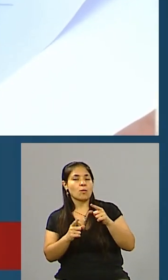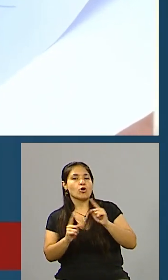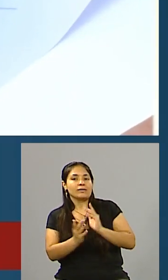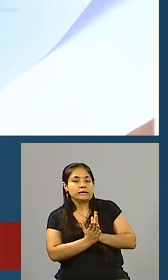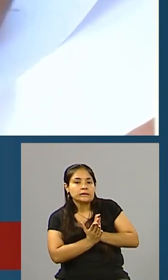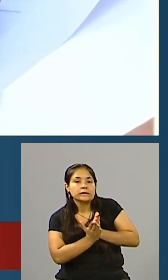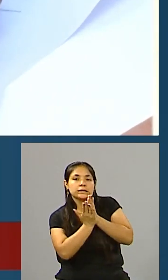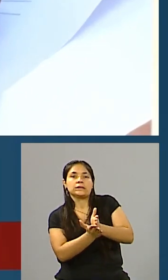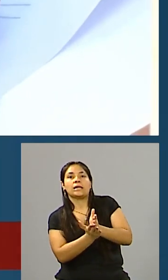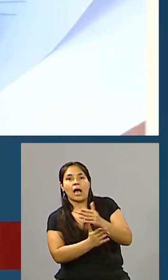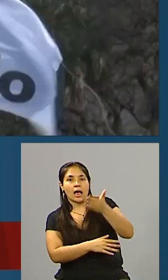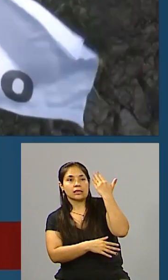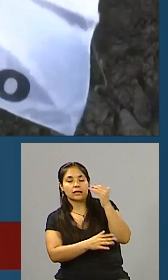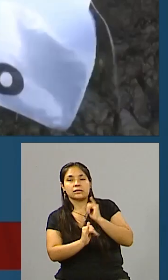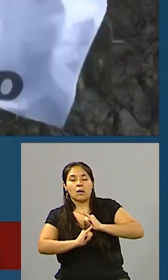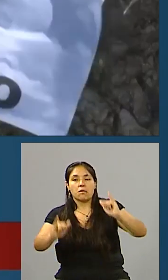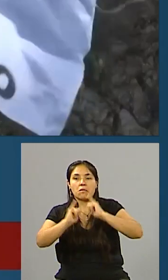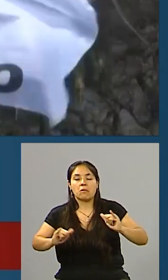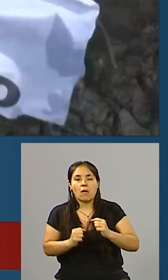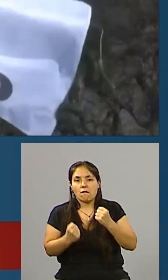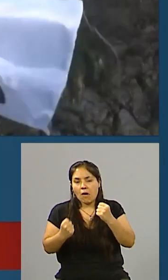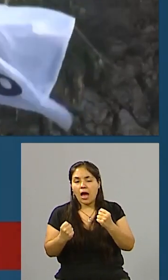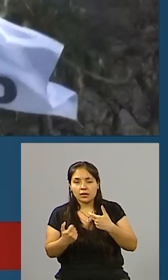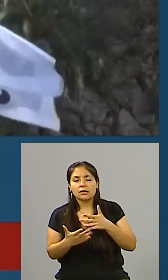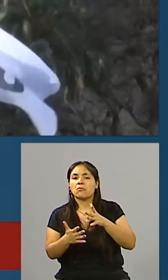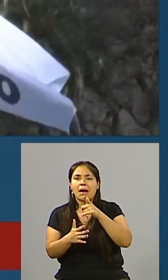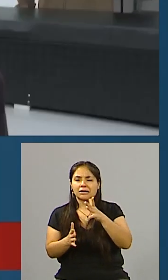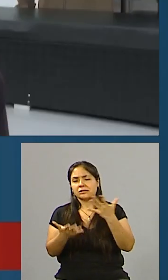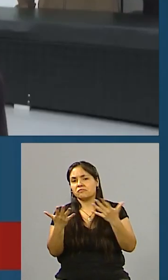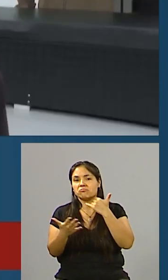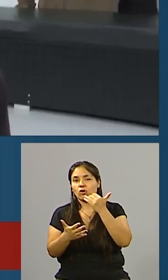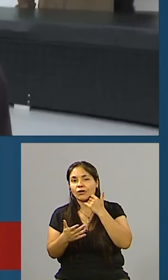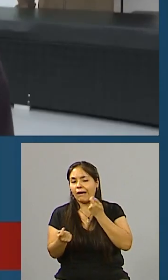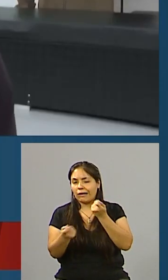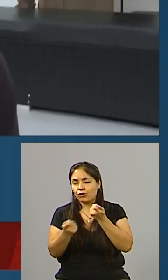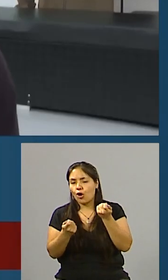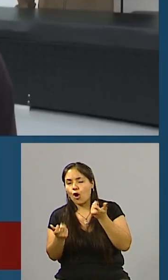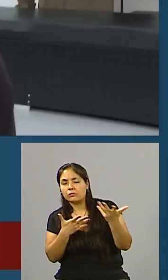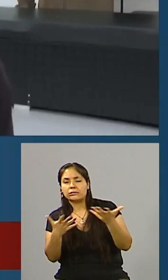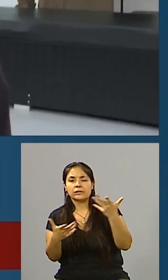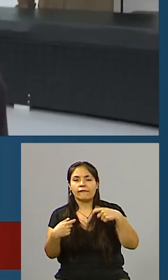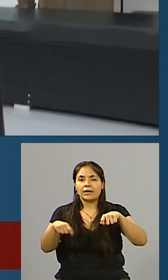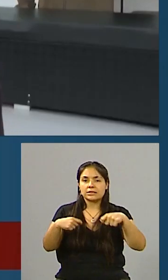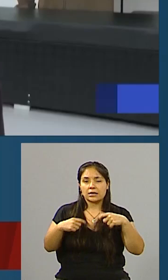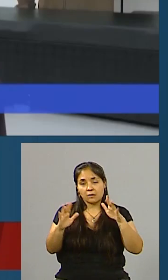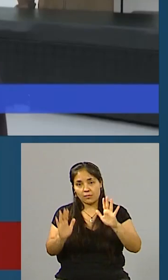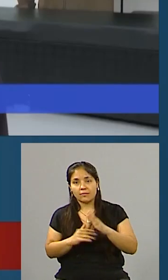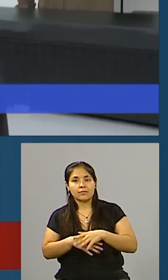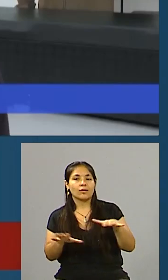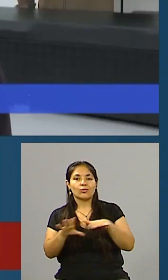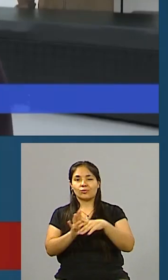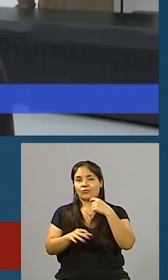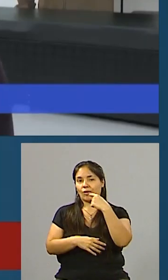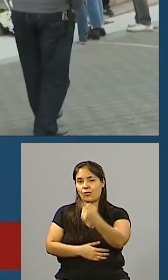hizo campaña y ganó esta elección. Eso es una verdadera incógnita. Me das el pie para preguntarte